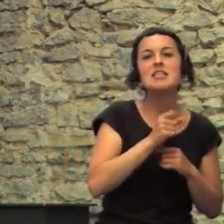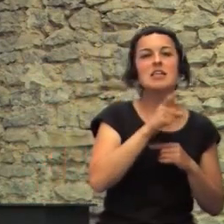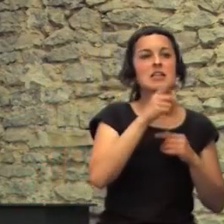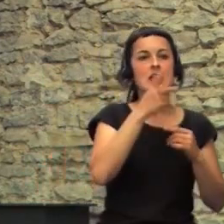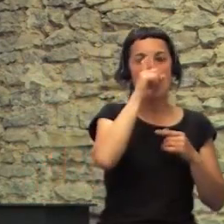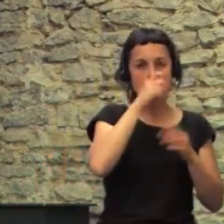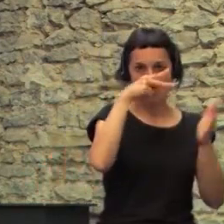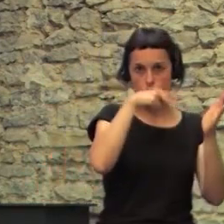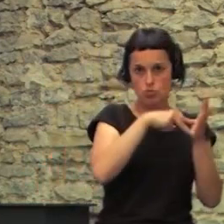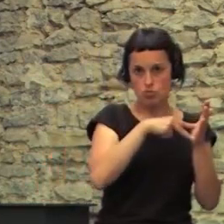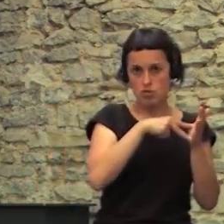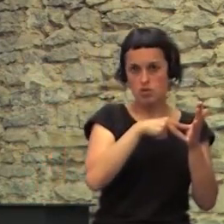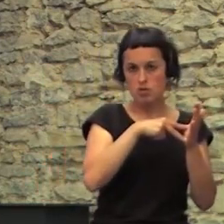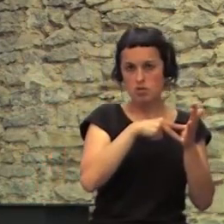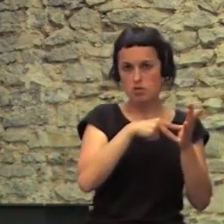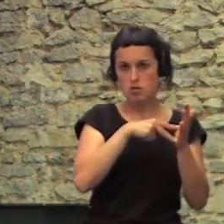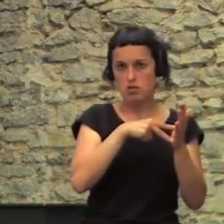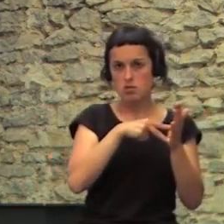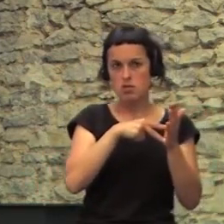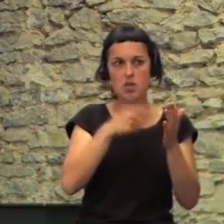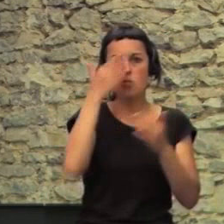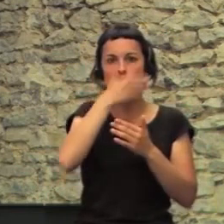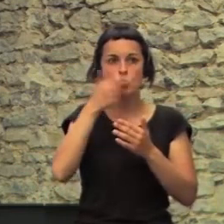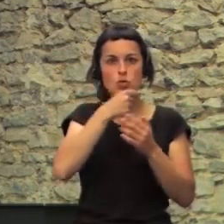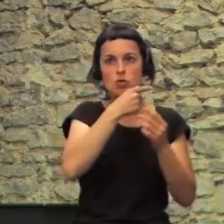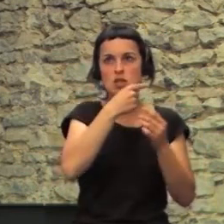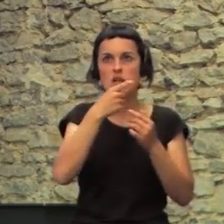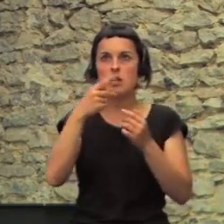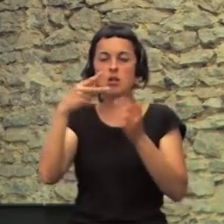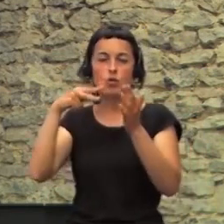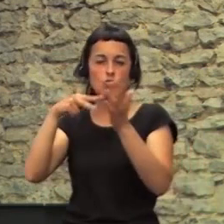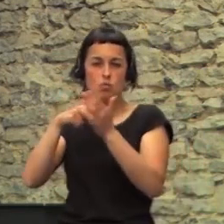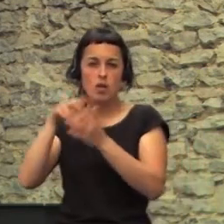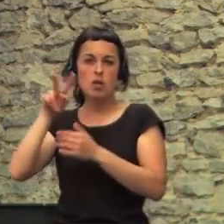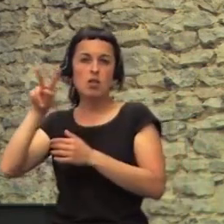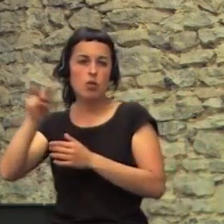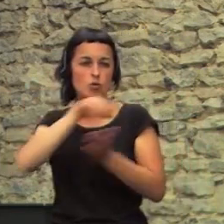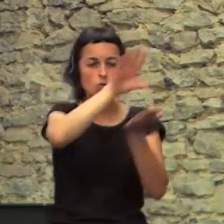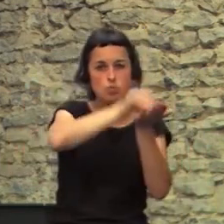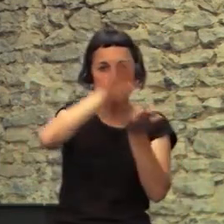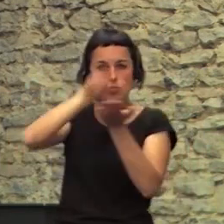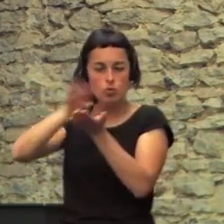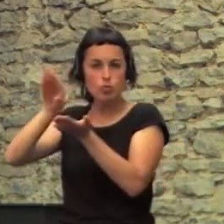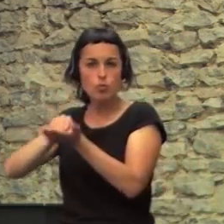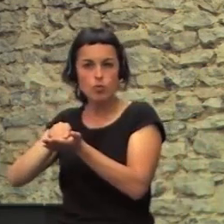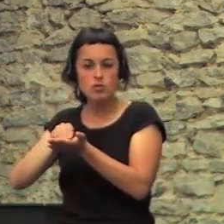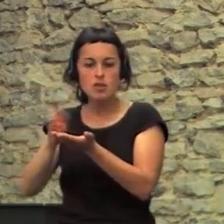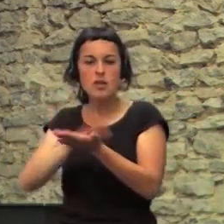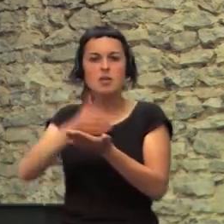Anfausto Sterling, incluso uno de también del 2002 que hablaba cómo de común es la intersexualidad.